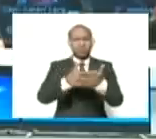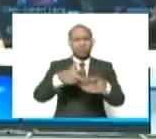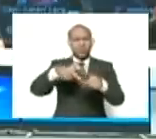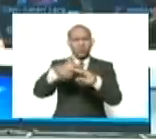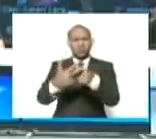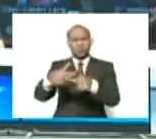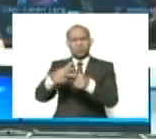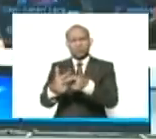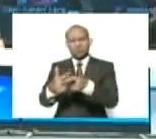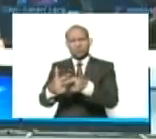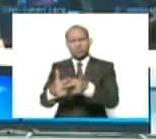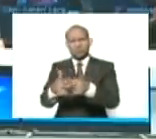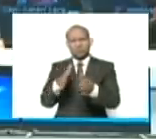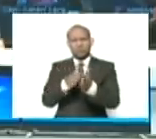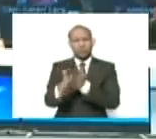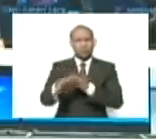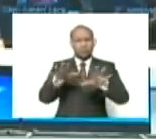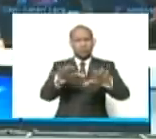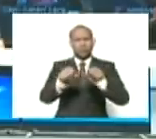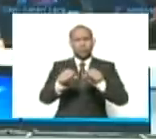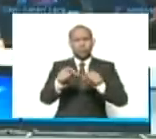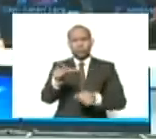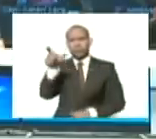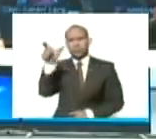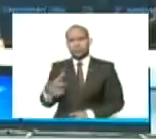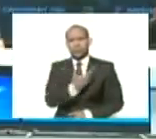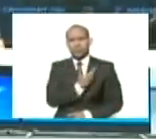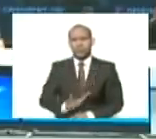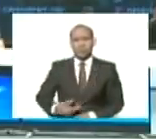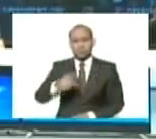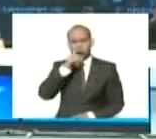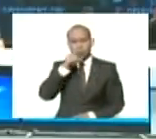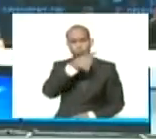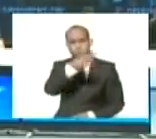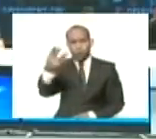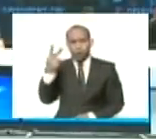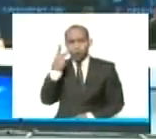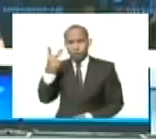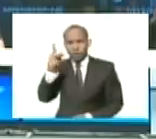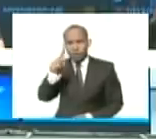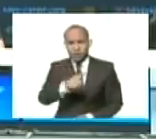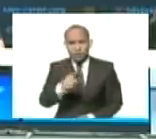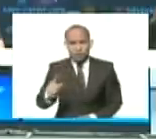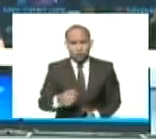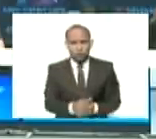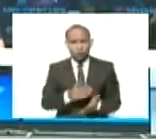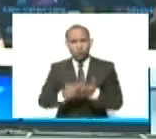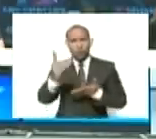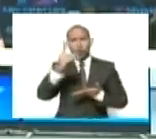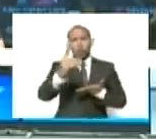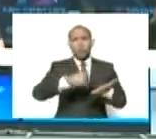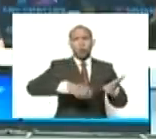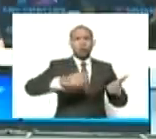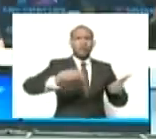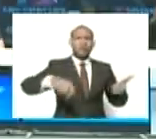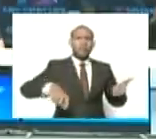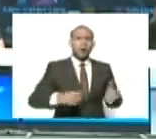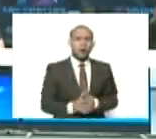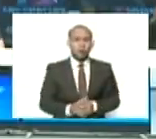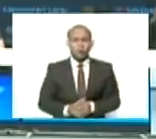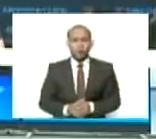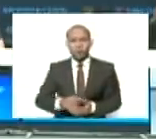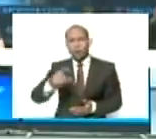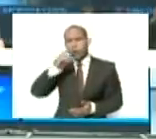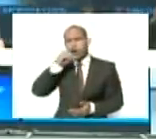del capital y del imperialismo, a Nicolás Maduro. Ustedes lo han visto, ¿verdad? Sacan documentos firmados. Maduro